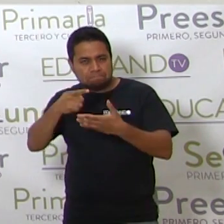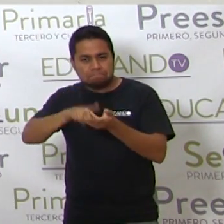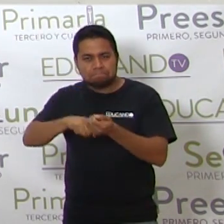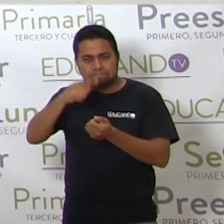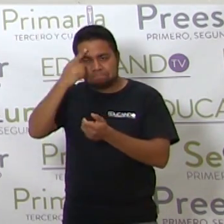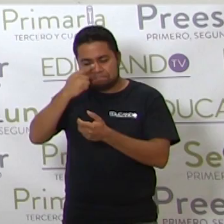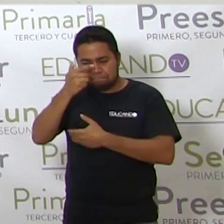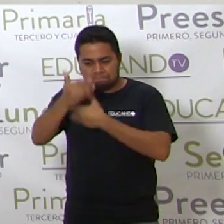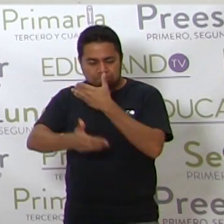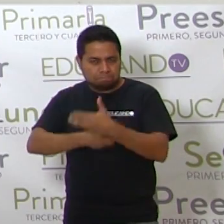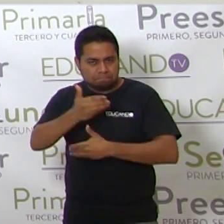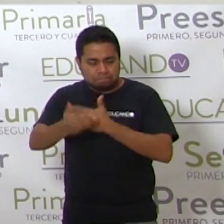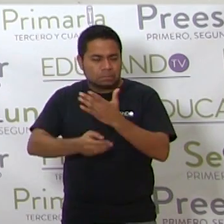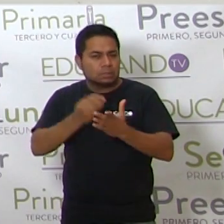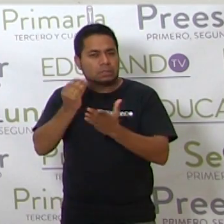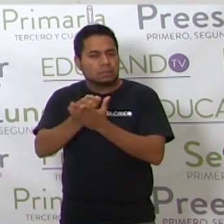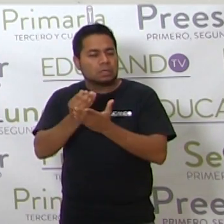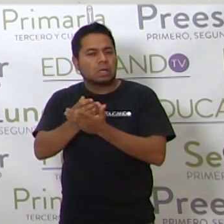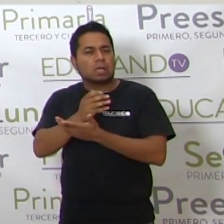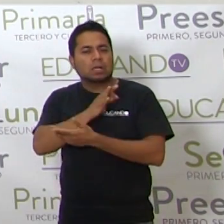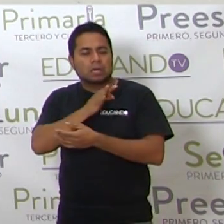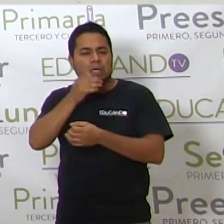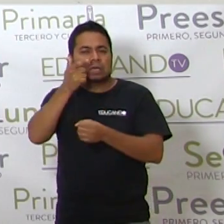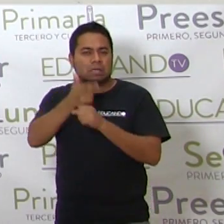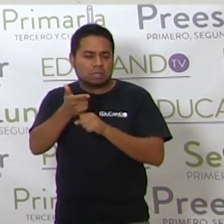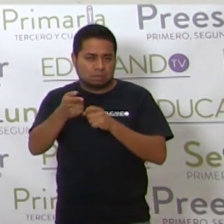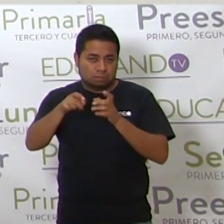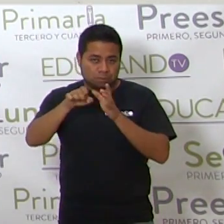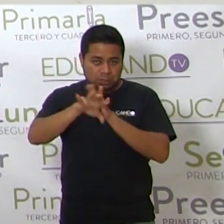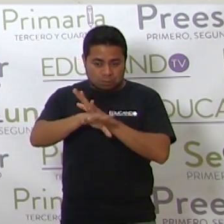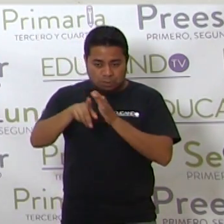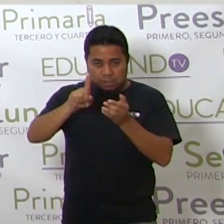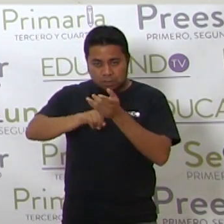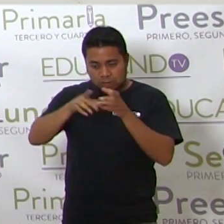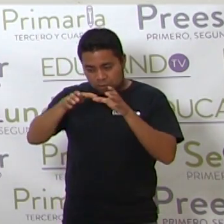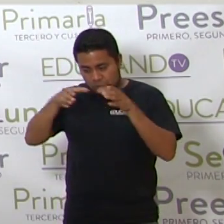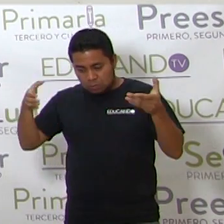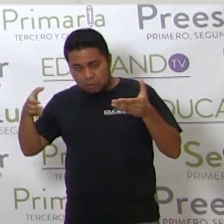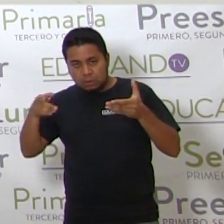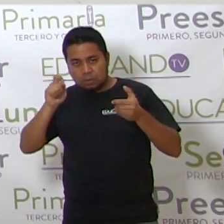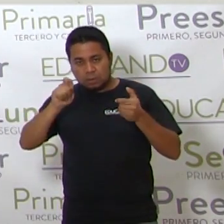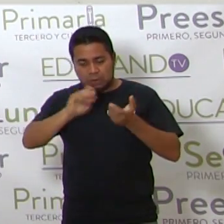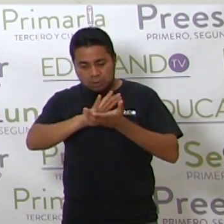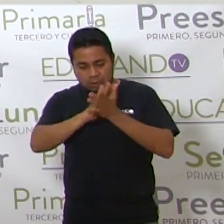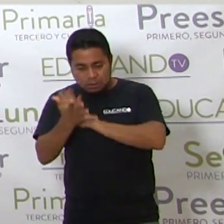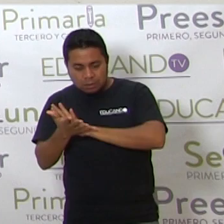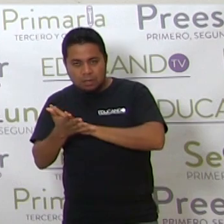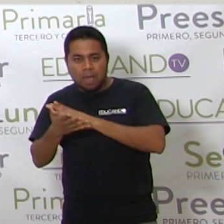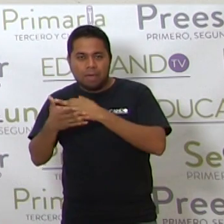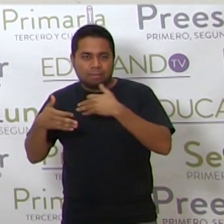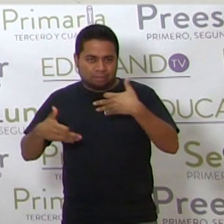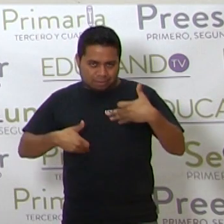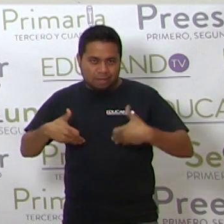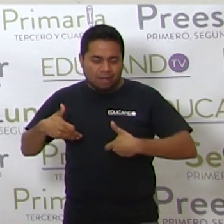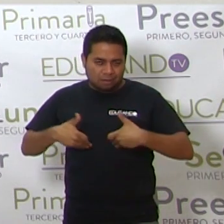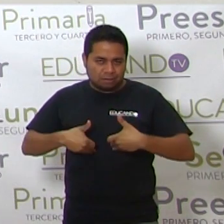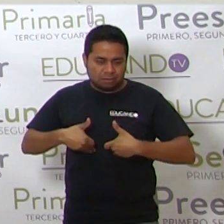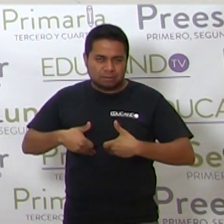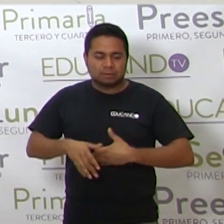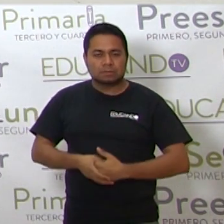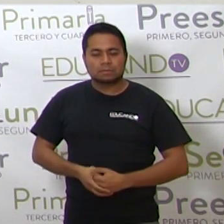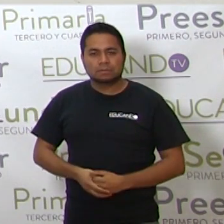largo de las sesiones puedas identificar que hay cuentos que se convierten en obras de teatro bien así como